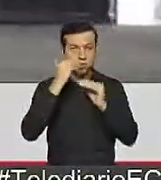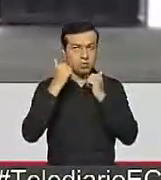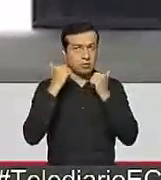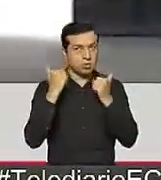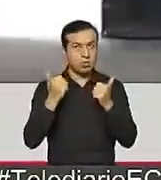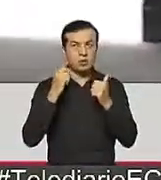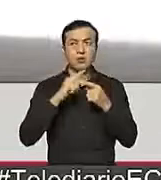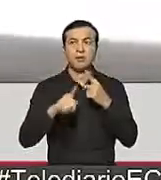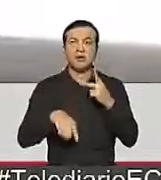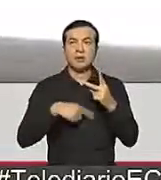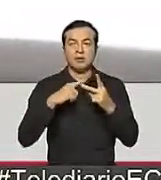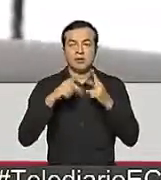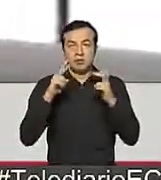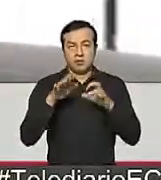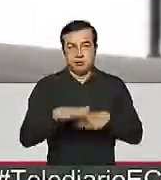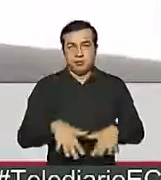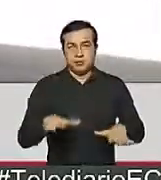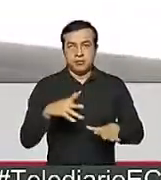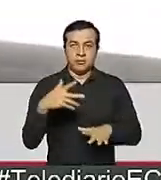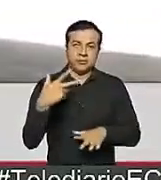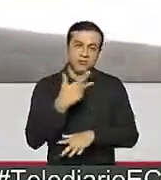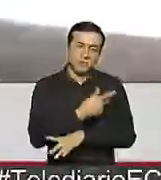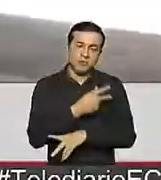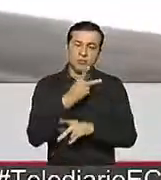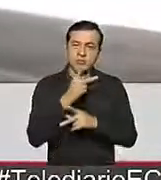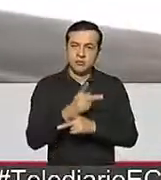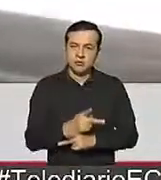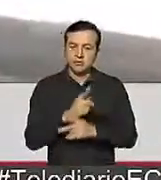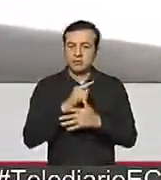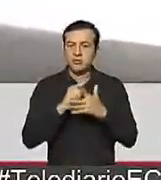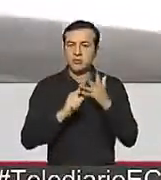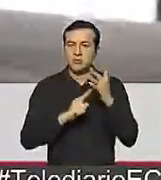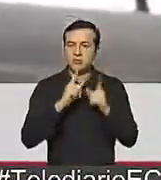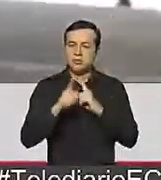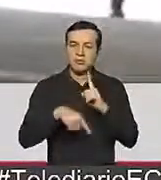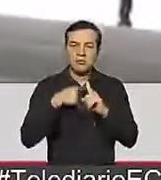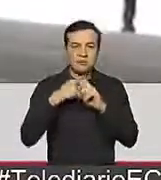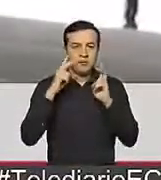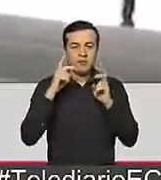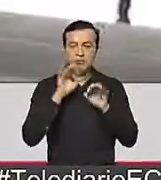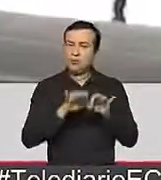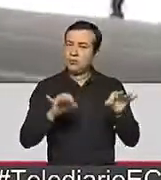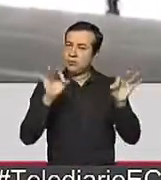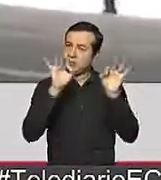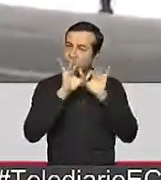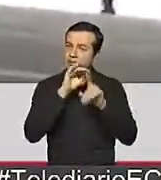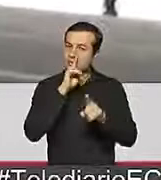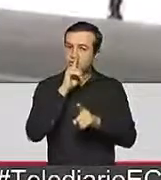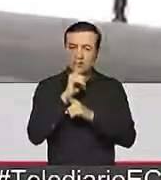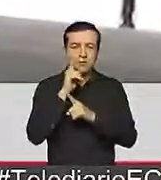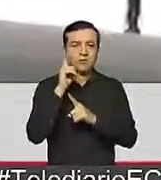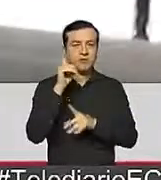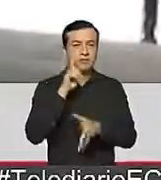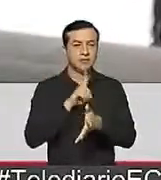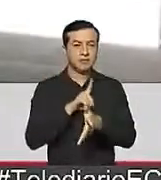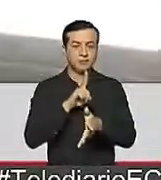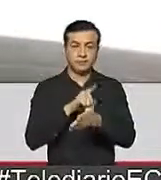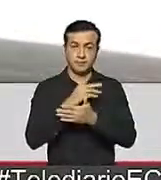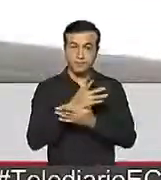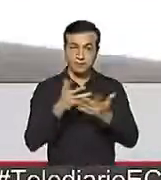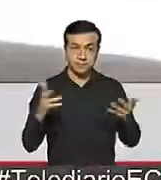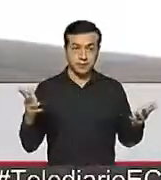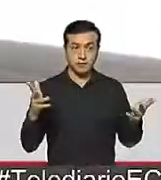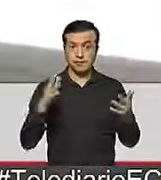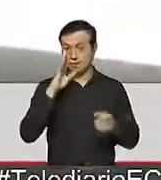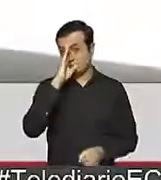alimentaria, sistemas de inmunización, también el tema fundamental que ha topado la doctora, esta